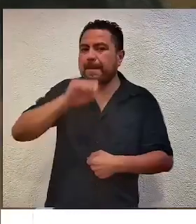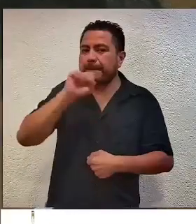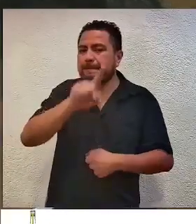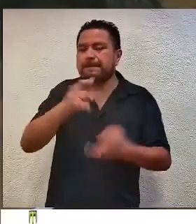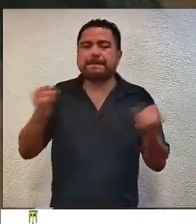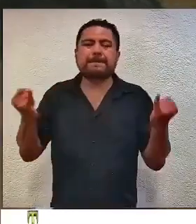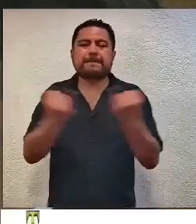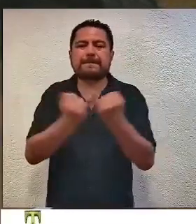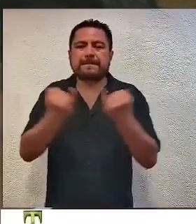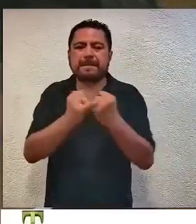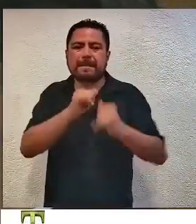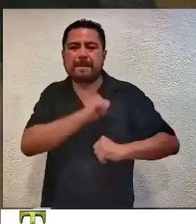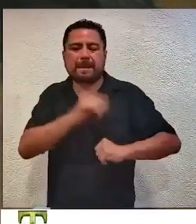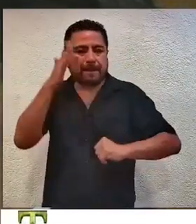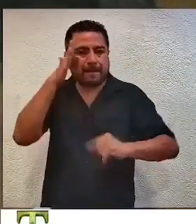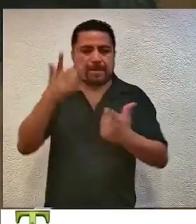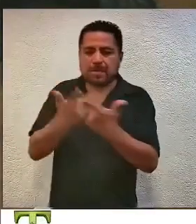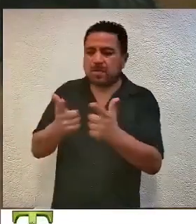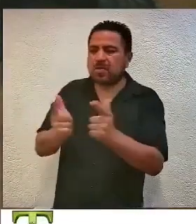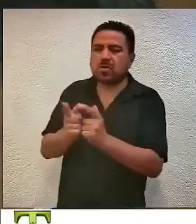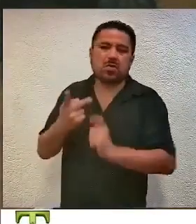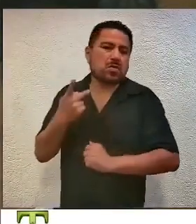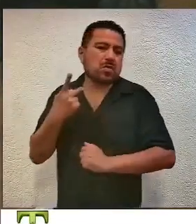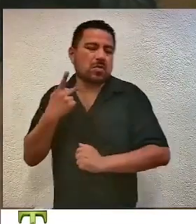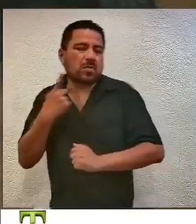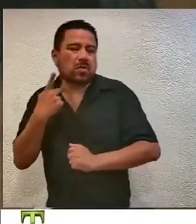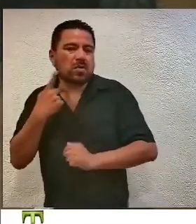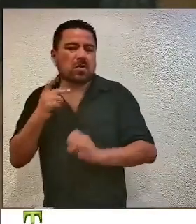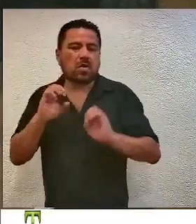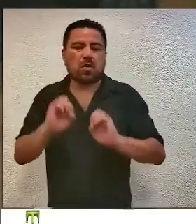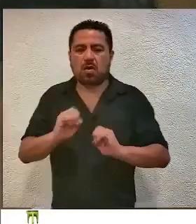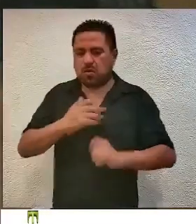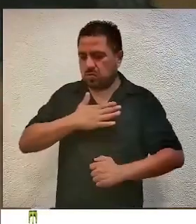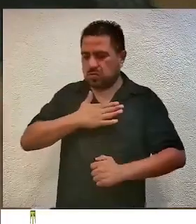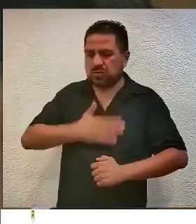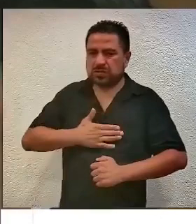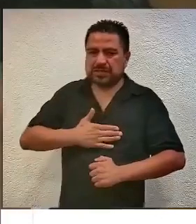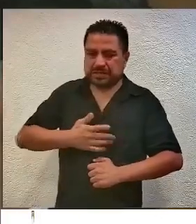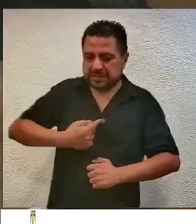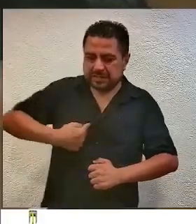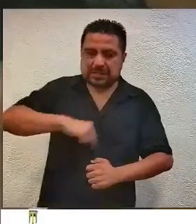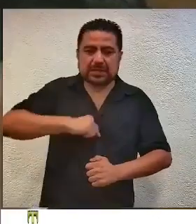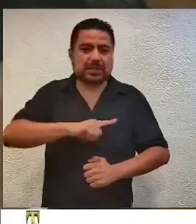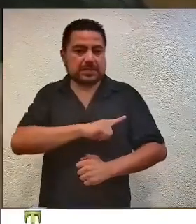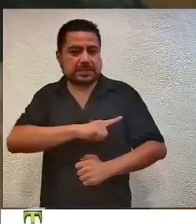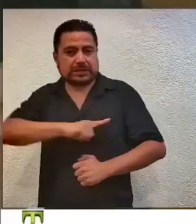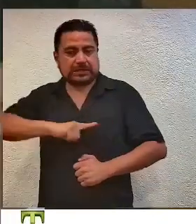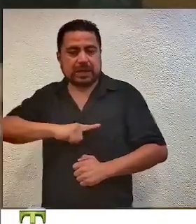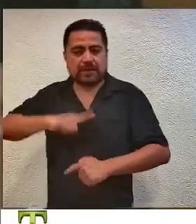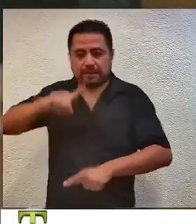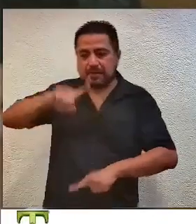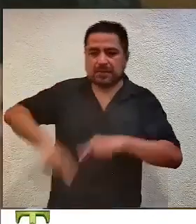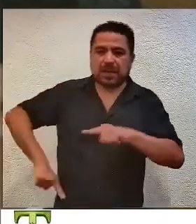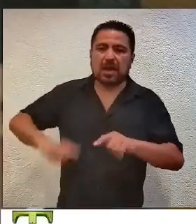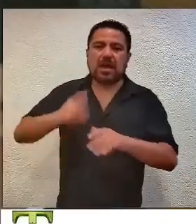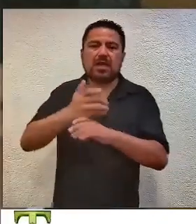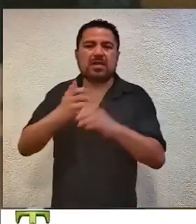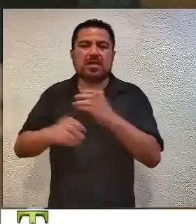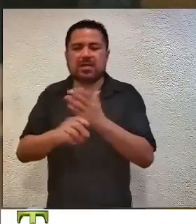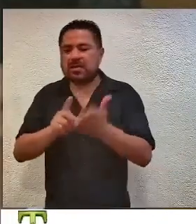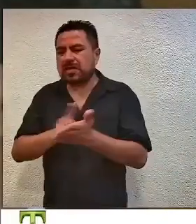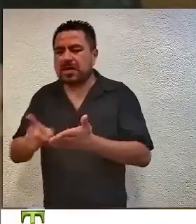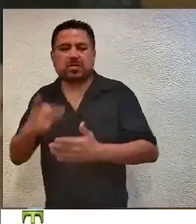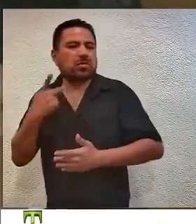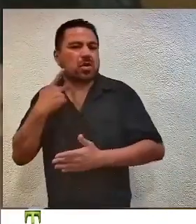de órganos partidarios o de justicia partidaria, debe de haberse violación a derechos